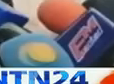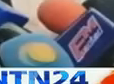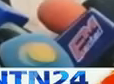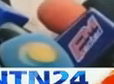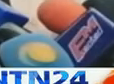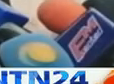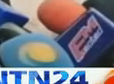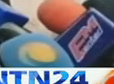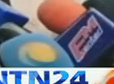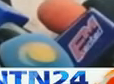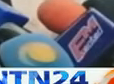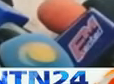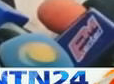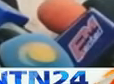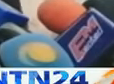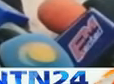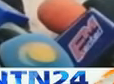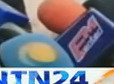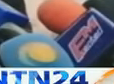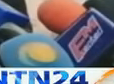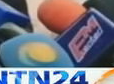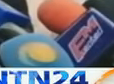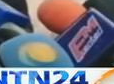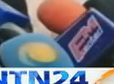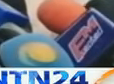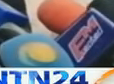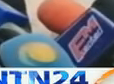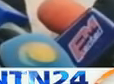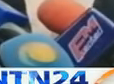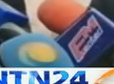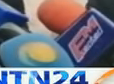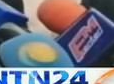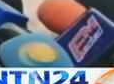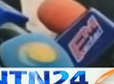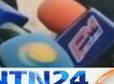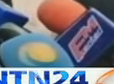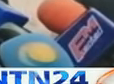Otro fracasado. El año pasado tuvimos una cifra de